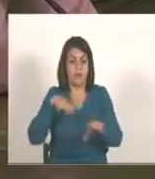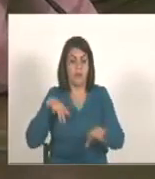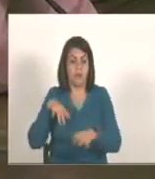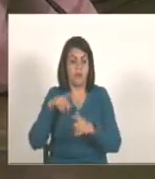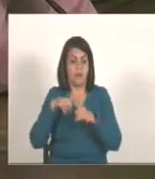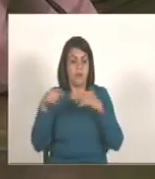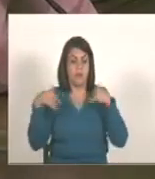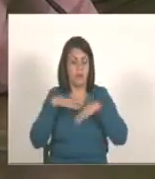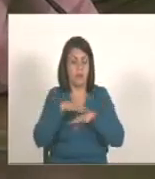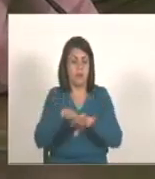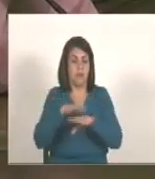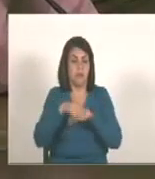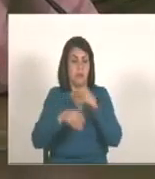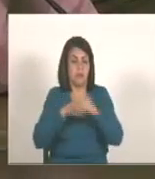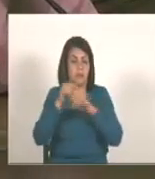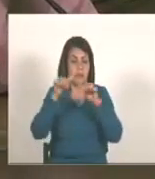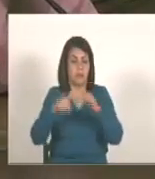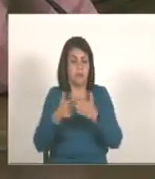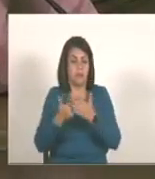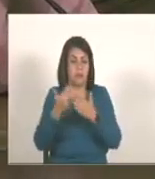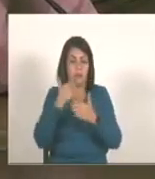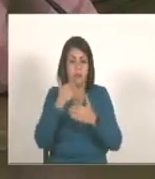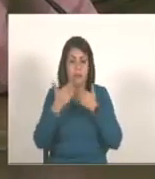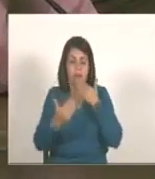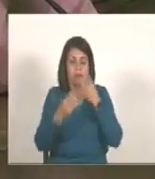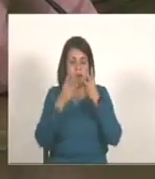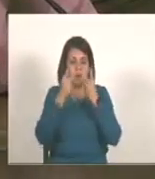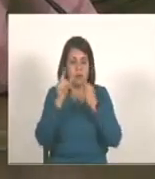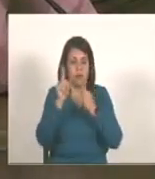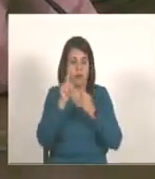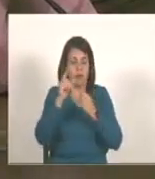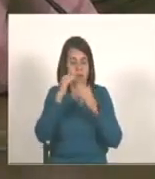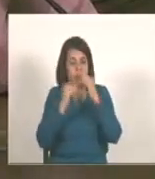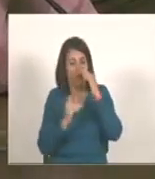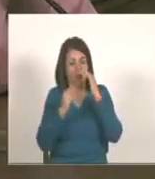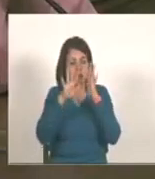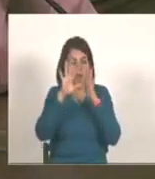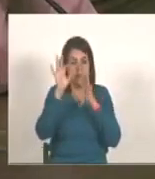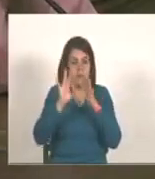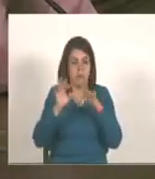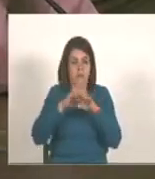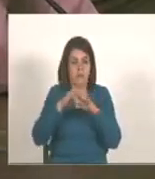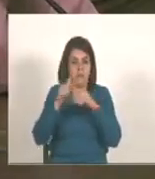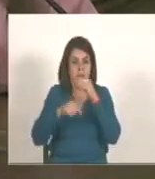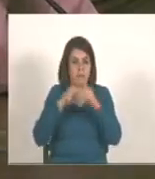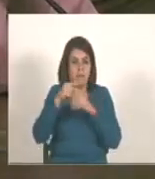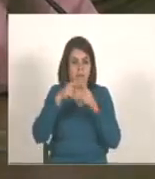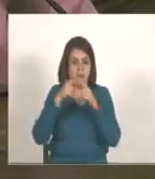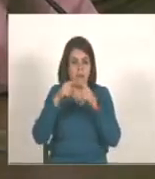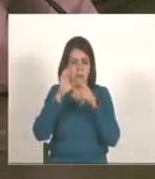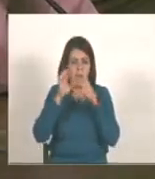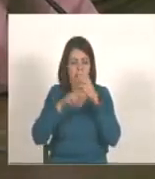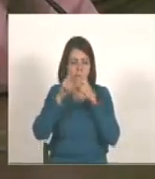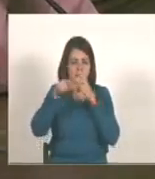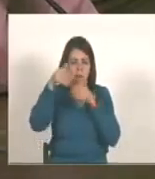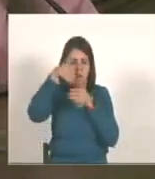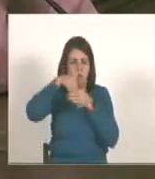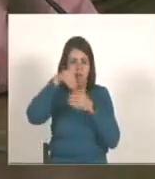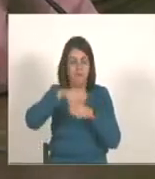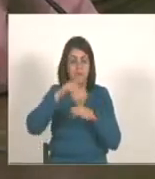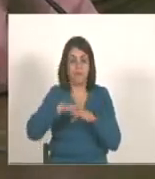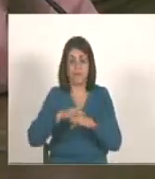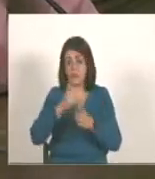sus integrantes o a solicitud de un número no menor del 10% de los electores y